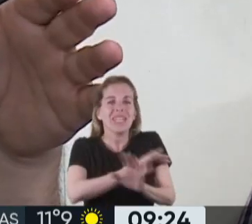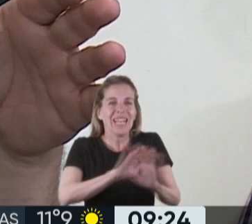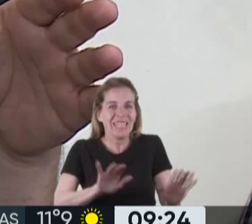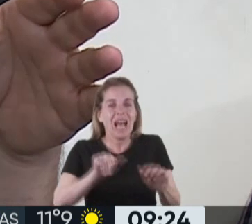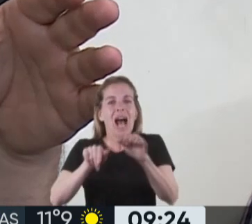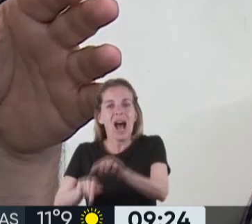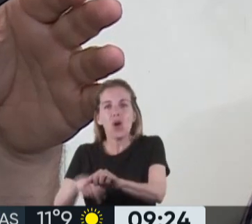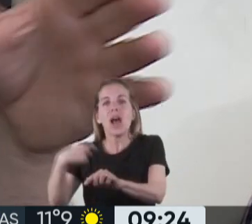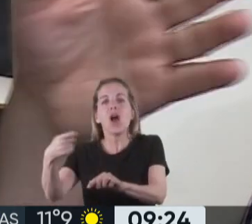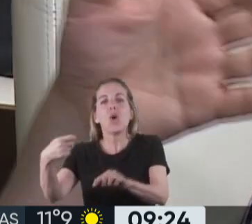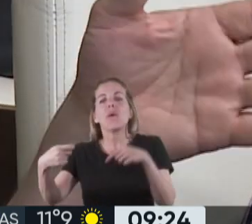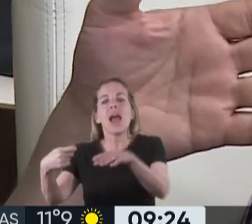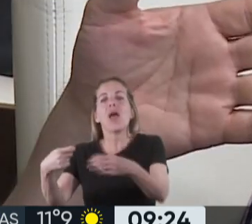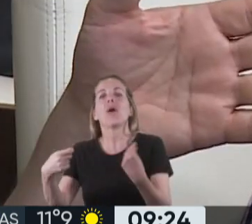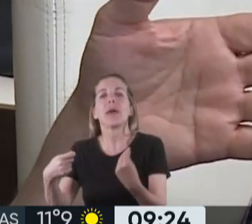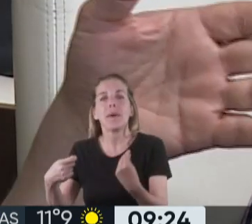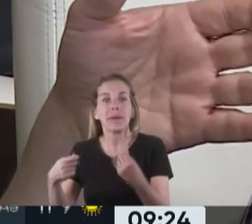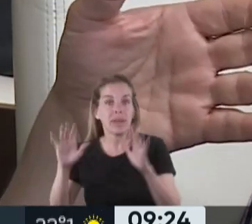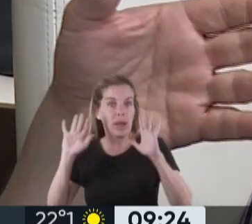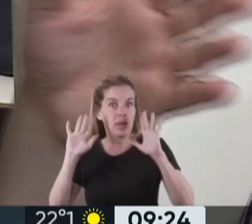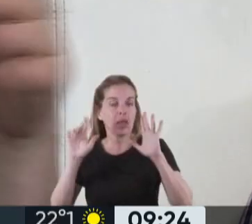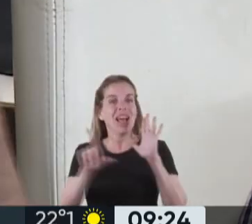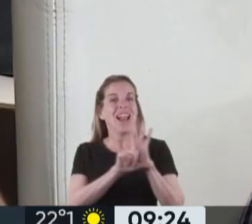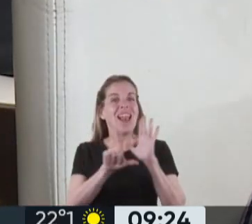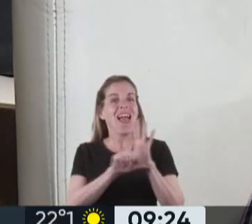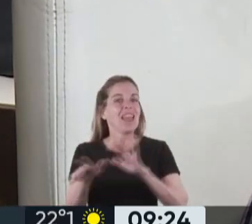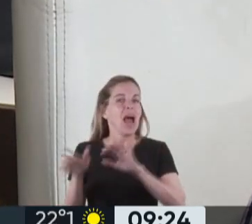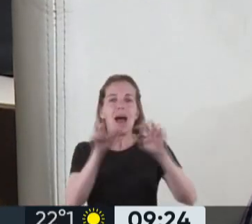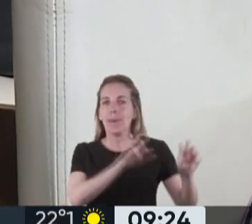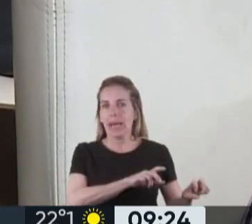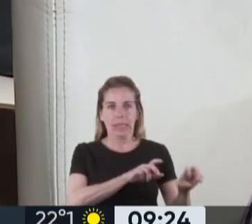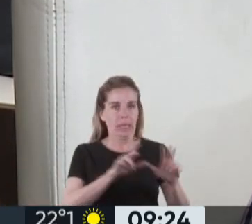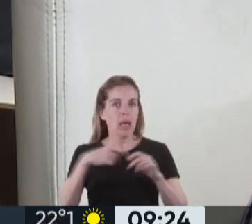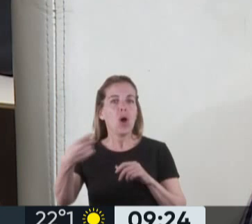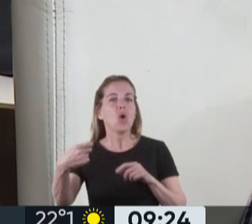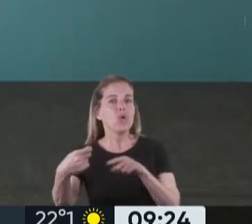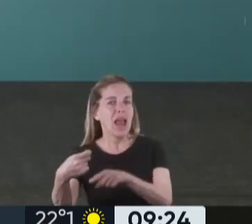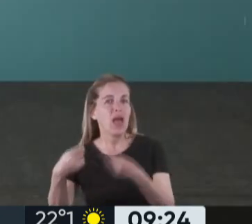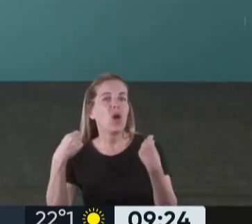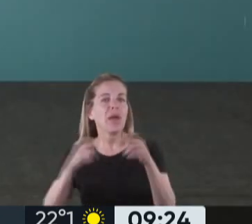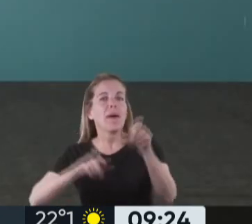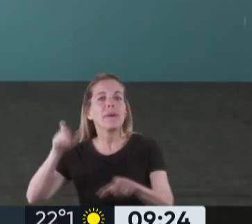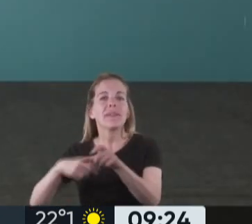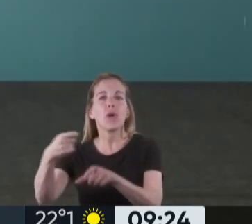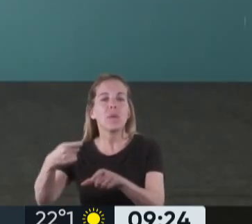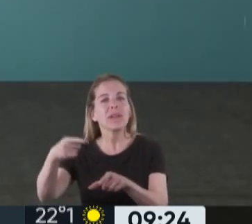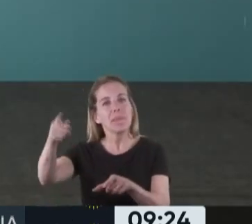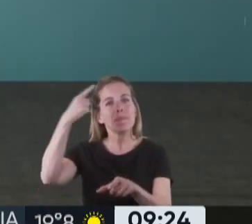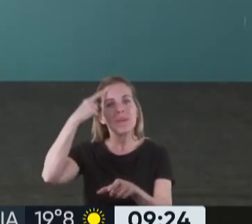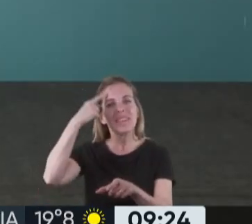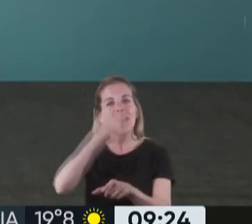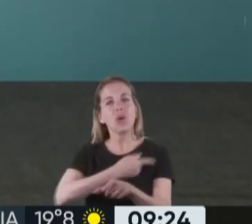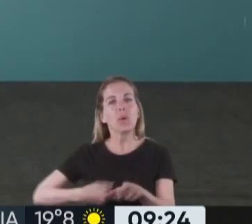claramente no le estoy preguntando por lo que prevé la ley de movilidad, sino por fuera de eso. ¿Está previsto algún tipo de ayuda económica, bono, como se llame,